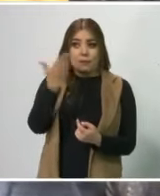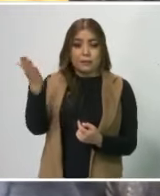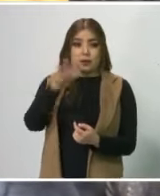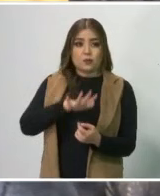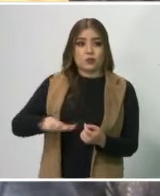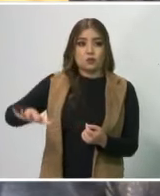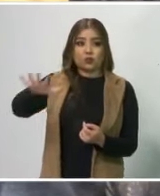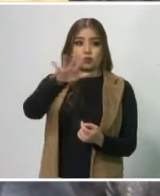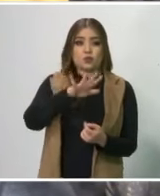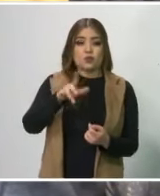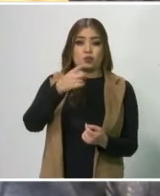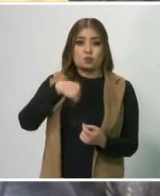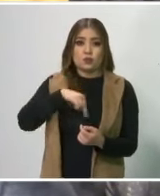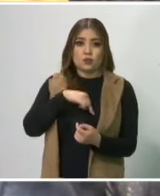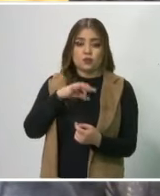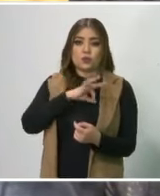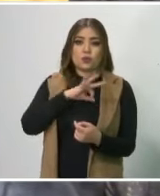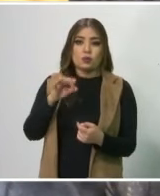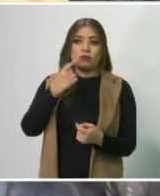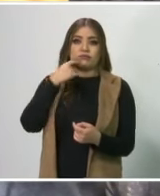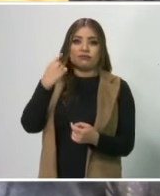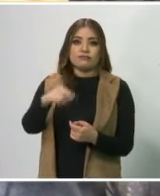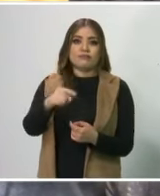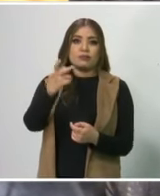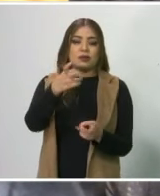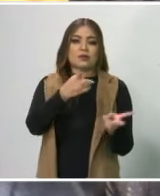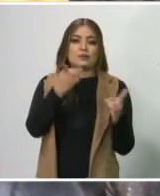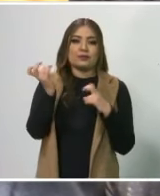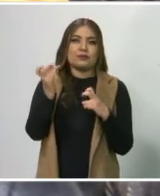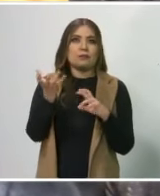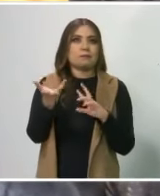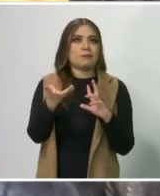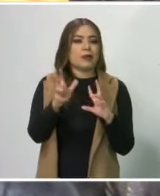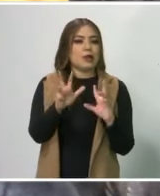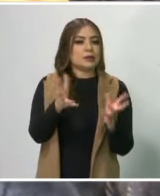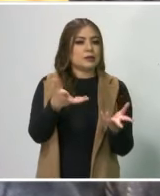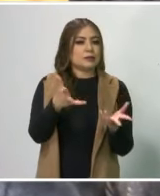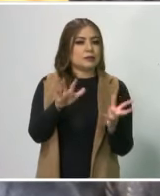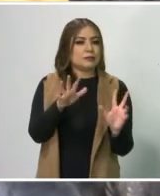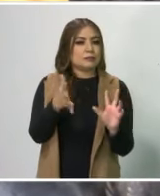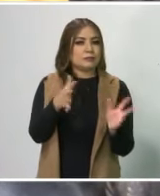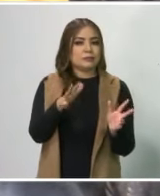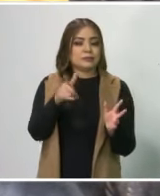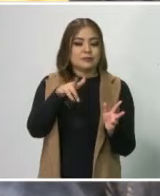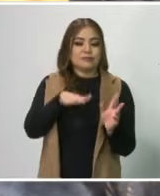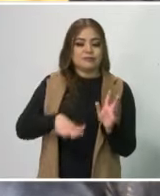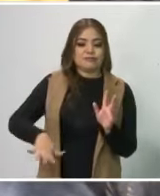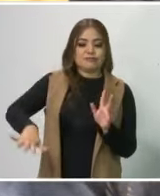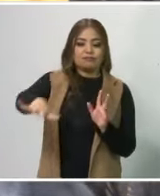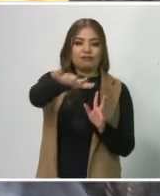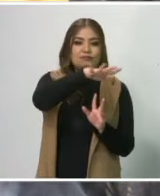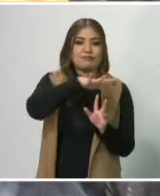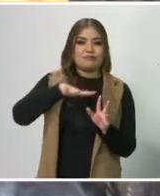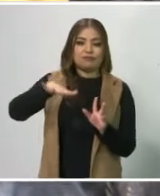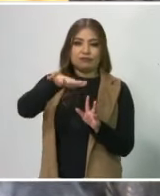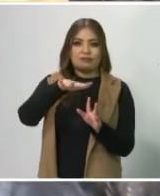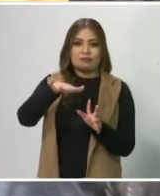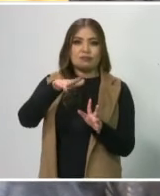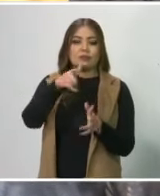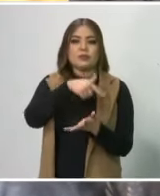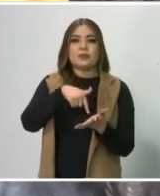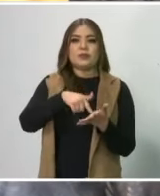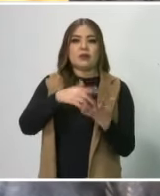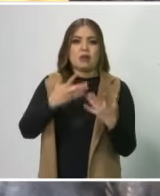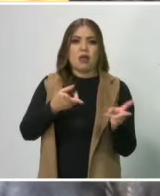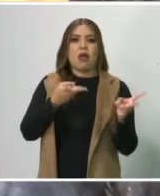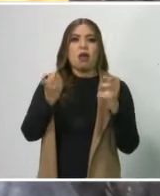y y podamos reportar este tipo de robos porque alrededor de de este circuito ya ha habido varios varios